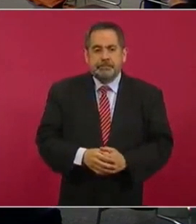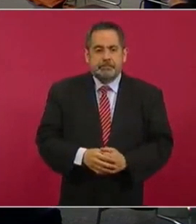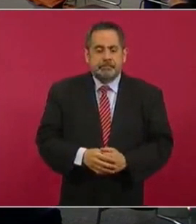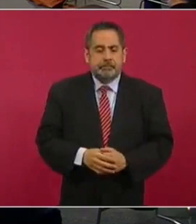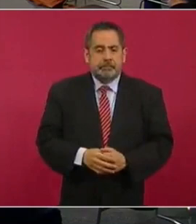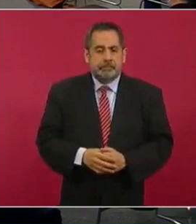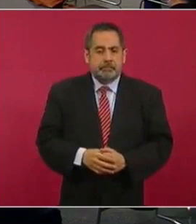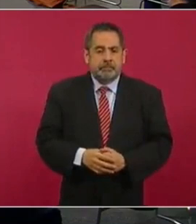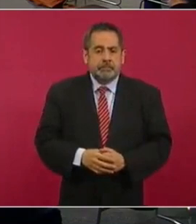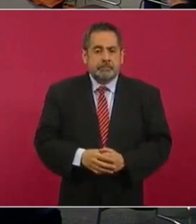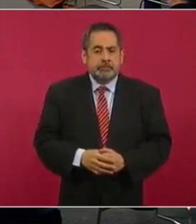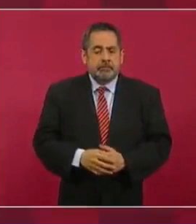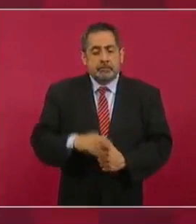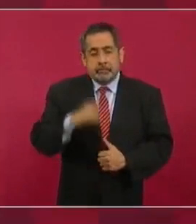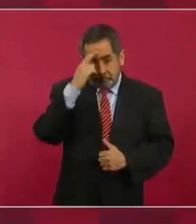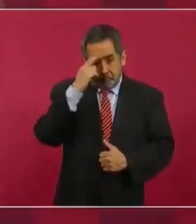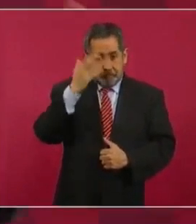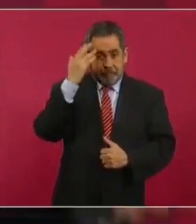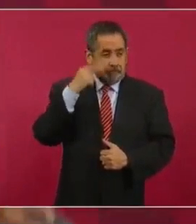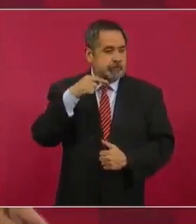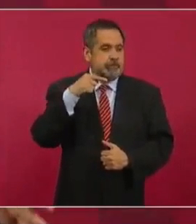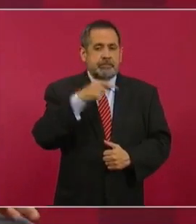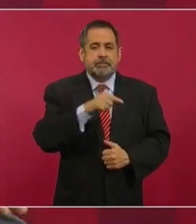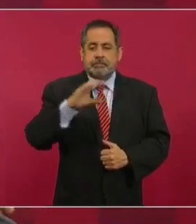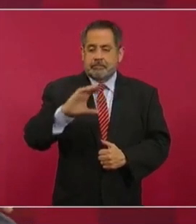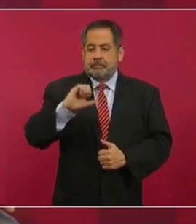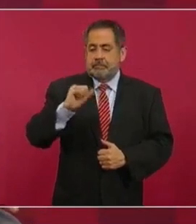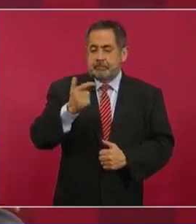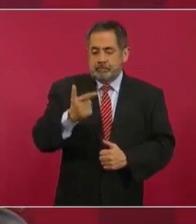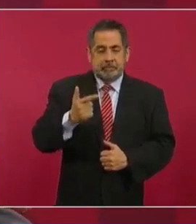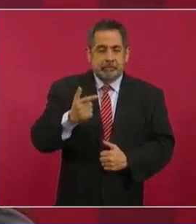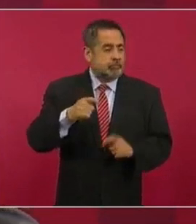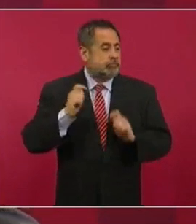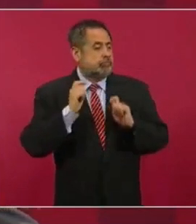Los que les había entregado Salinas a los bancos,